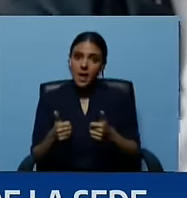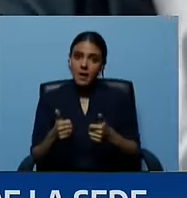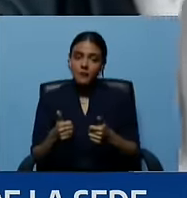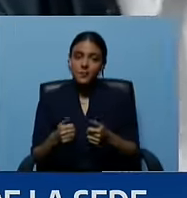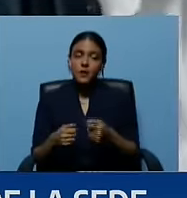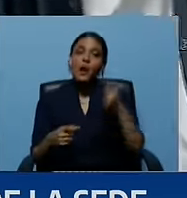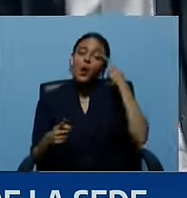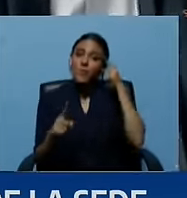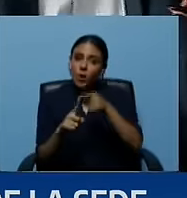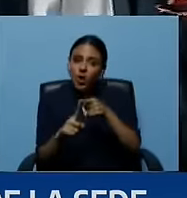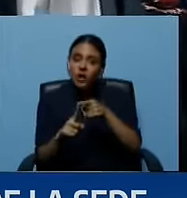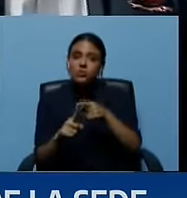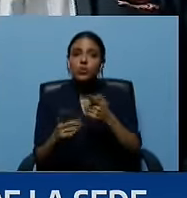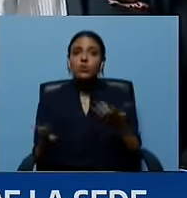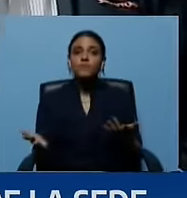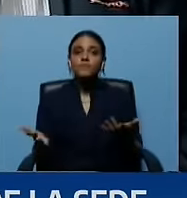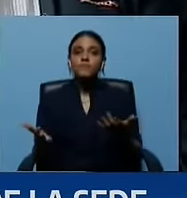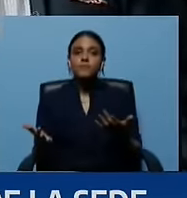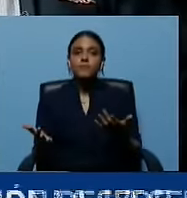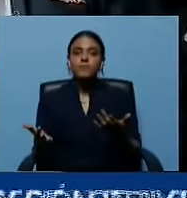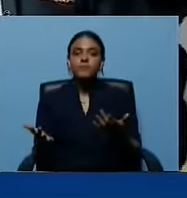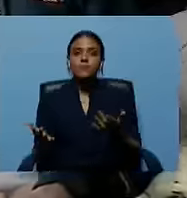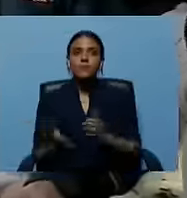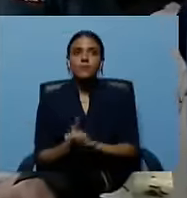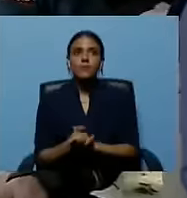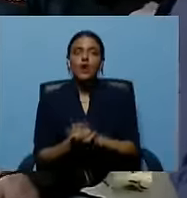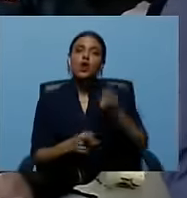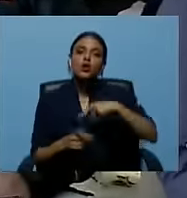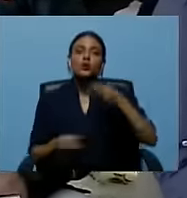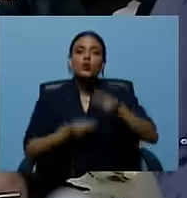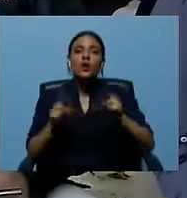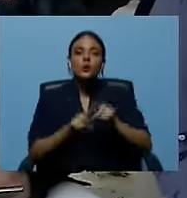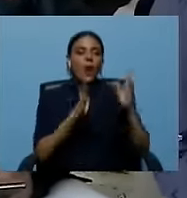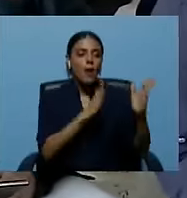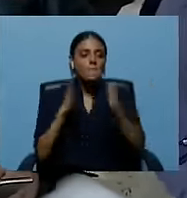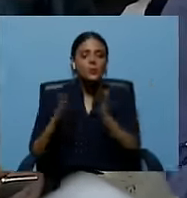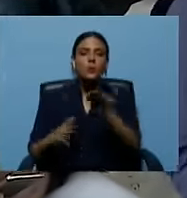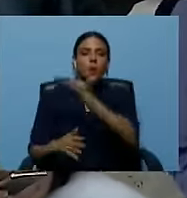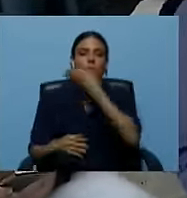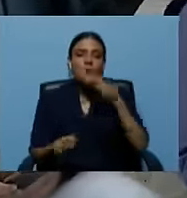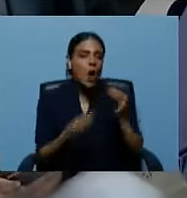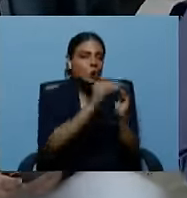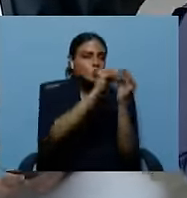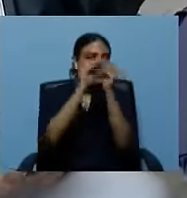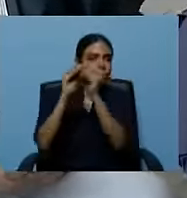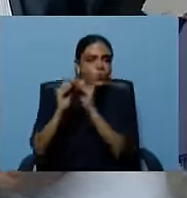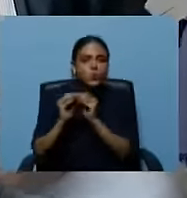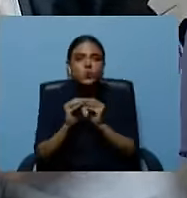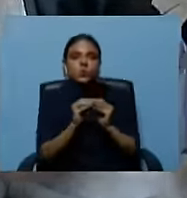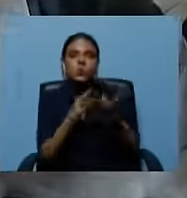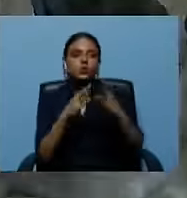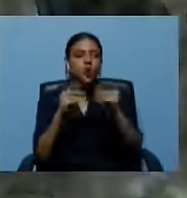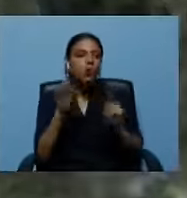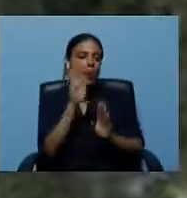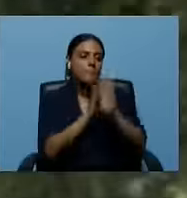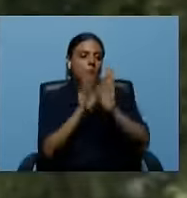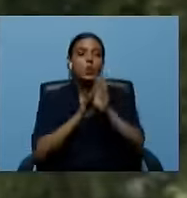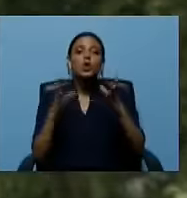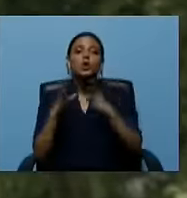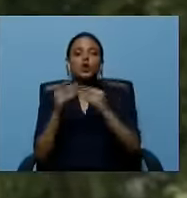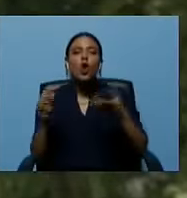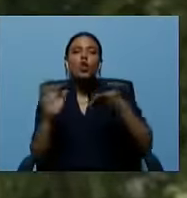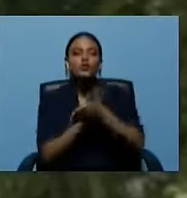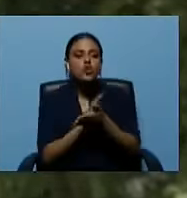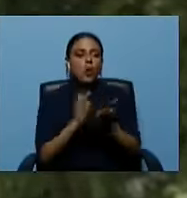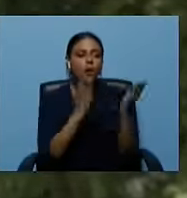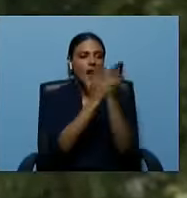Por eso es que hay que ir a un proceso de mejoría y perfeccionamiento de todos los pensum de